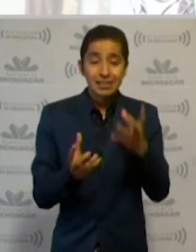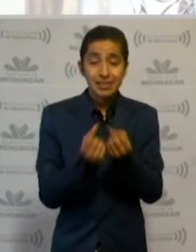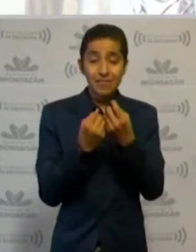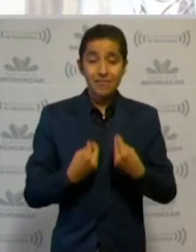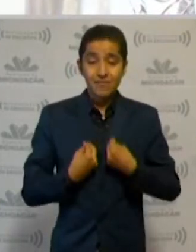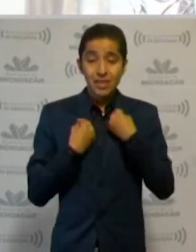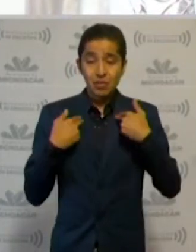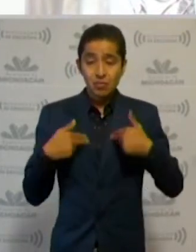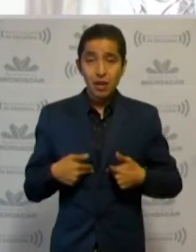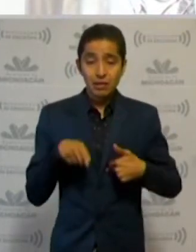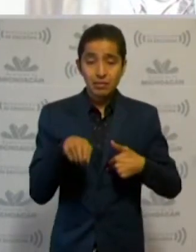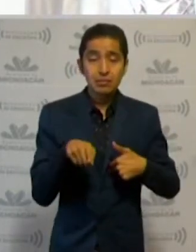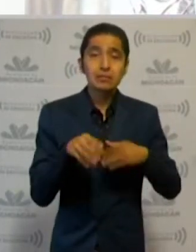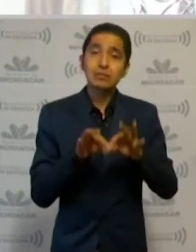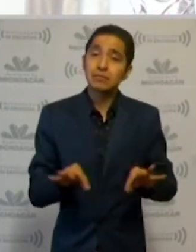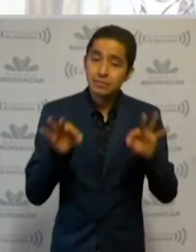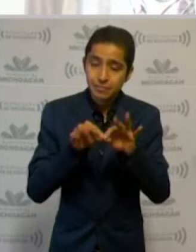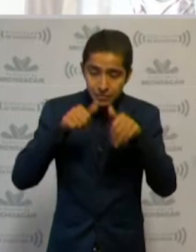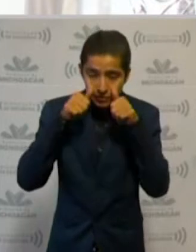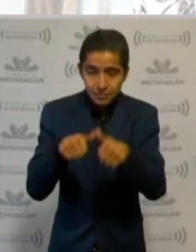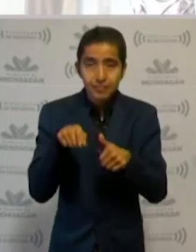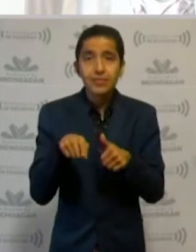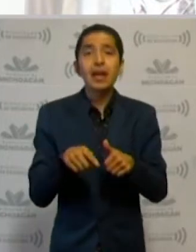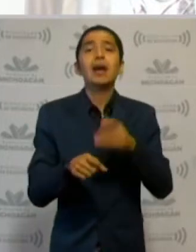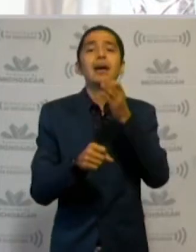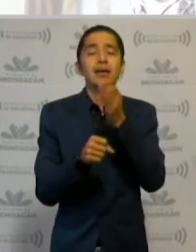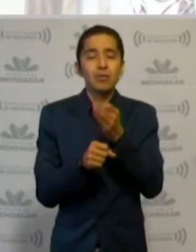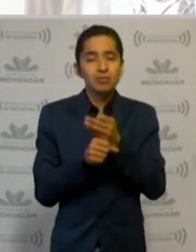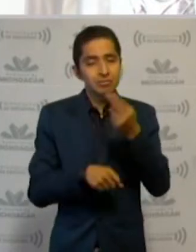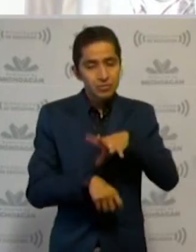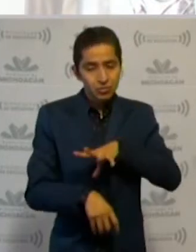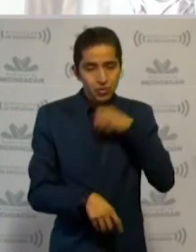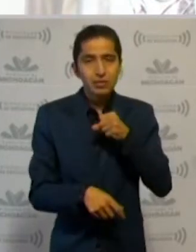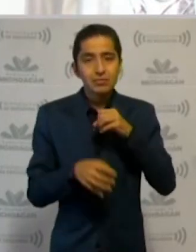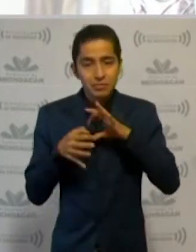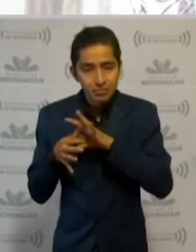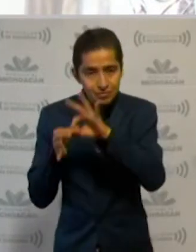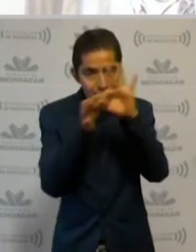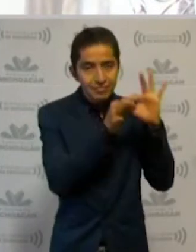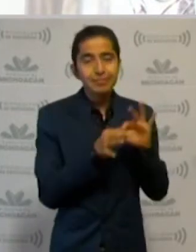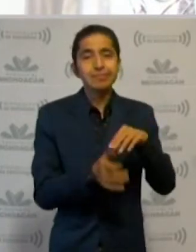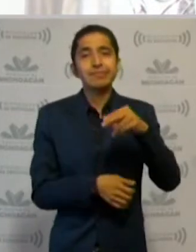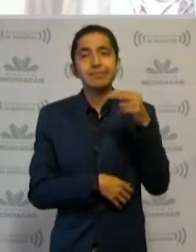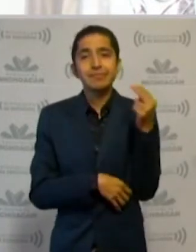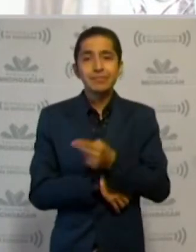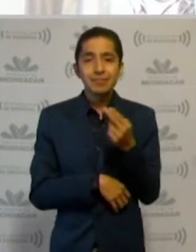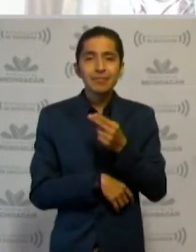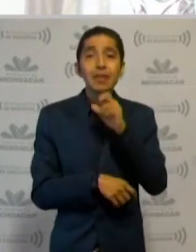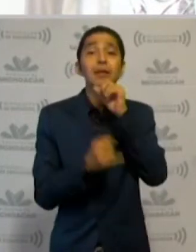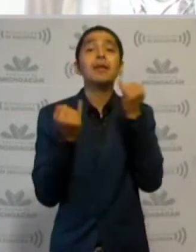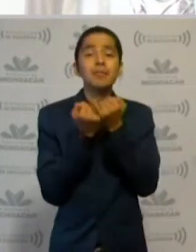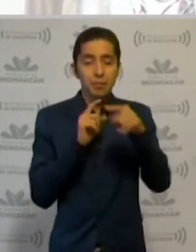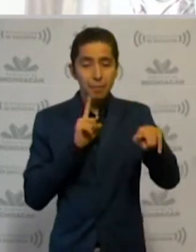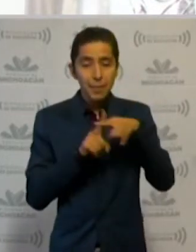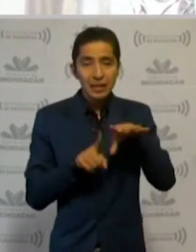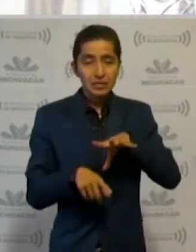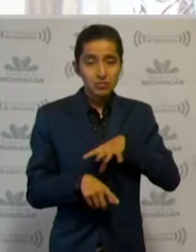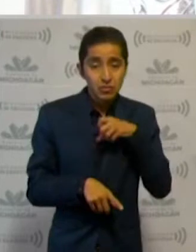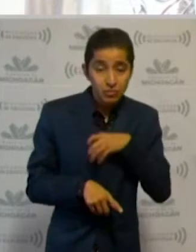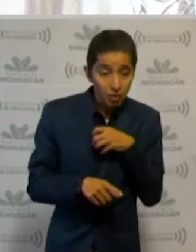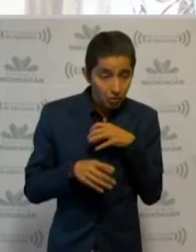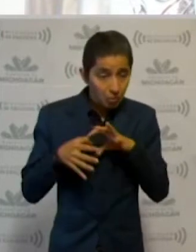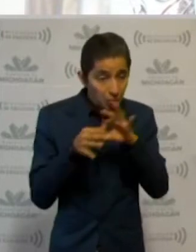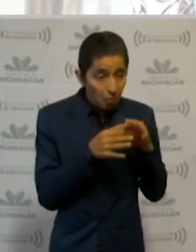humanas es momento de hacer fuerza y unirnos de sumar todos los esfuerzos que se puedan